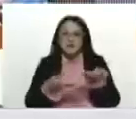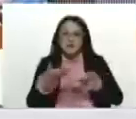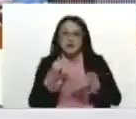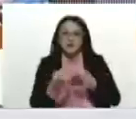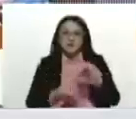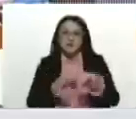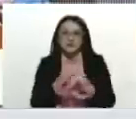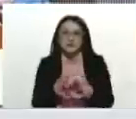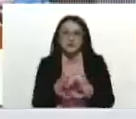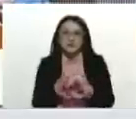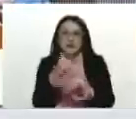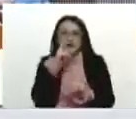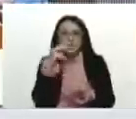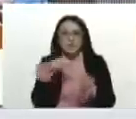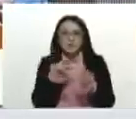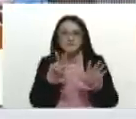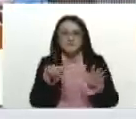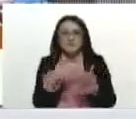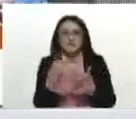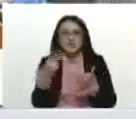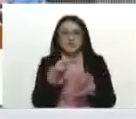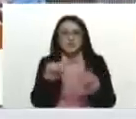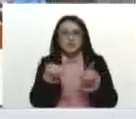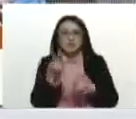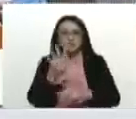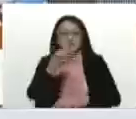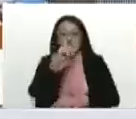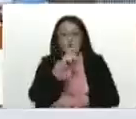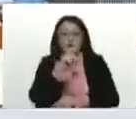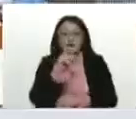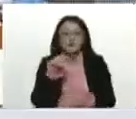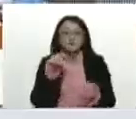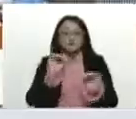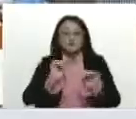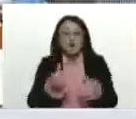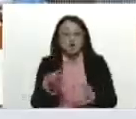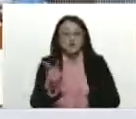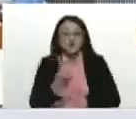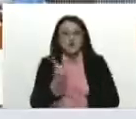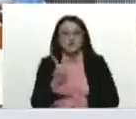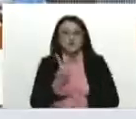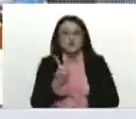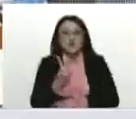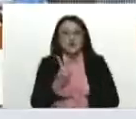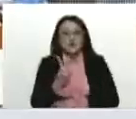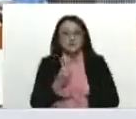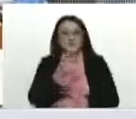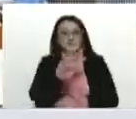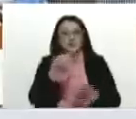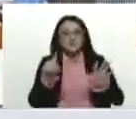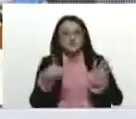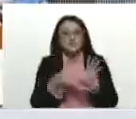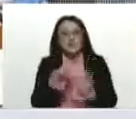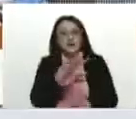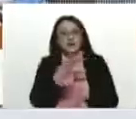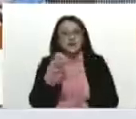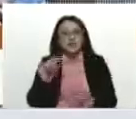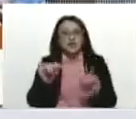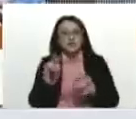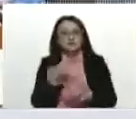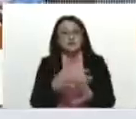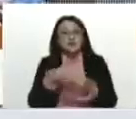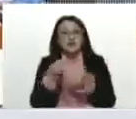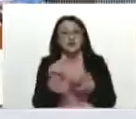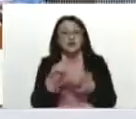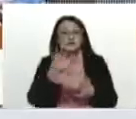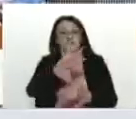y dos mil siete al dos mil doce cinco años entraron a Venezuela cincuenta y seis mil quinientos doce millones de dólares